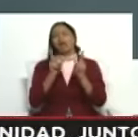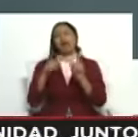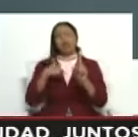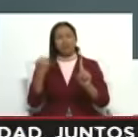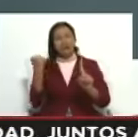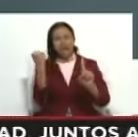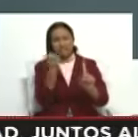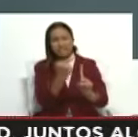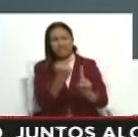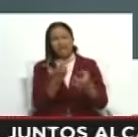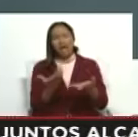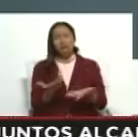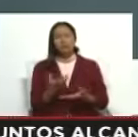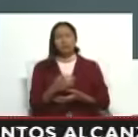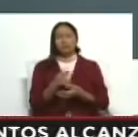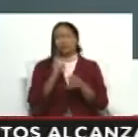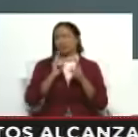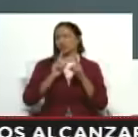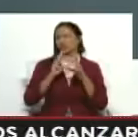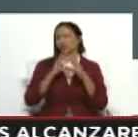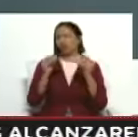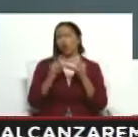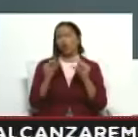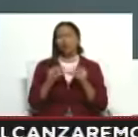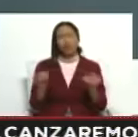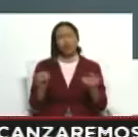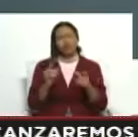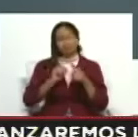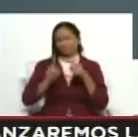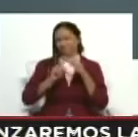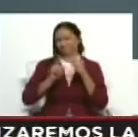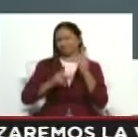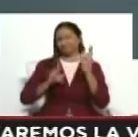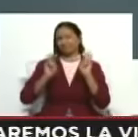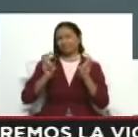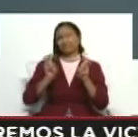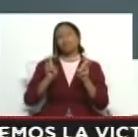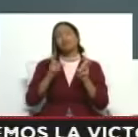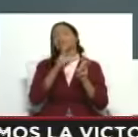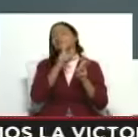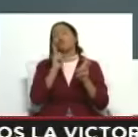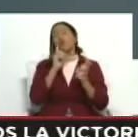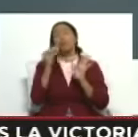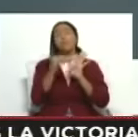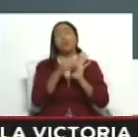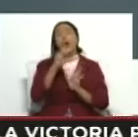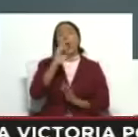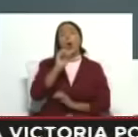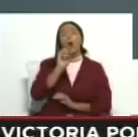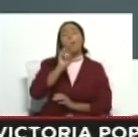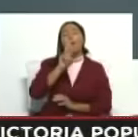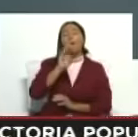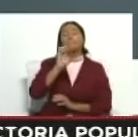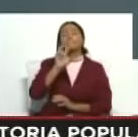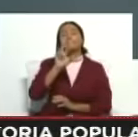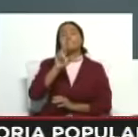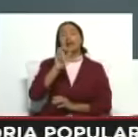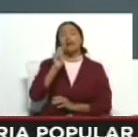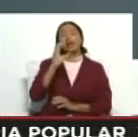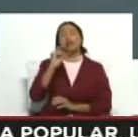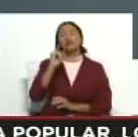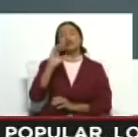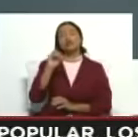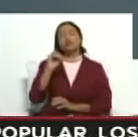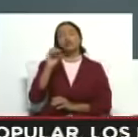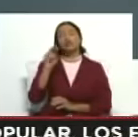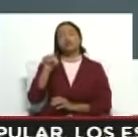país. Ellos le dan el eufemismo de la operación de las lanchitas. Ahí